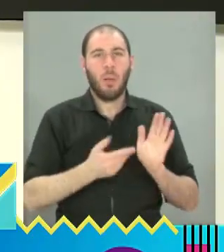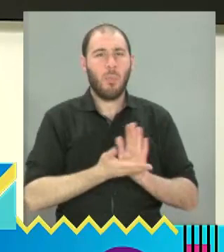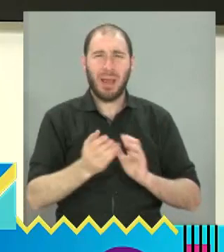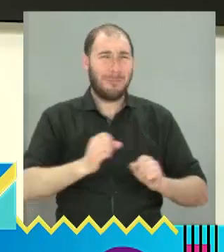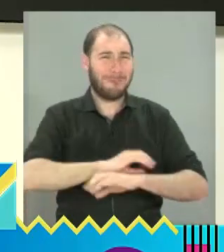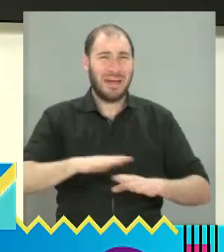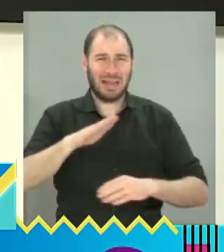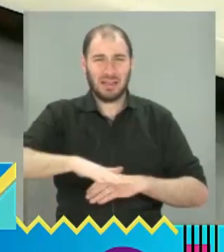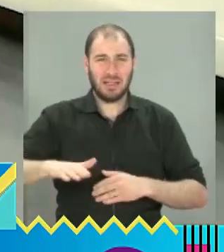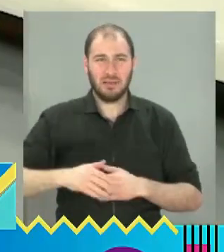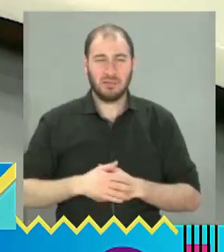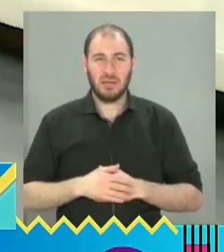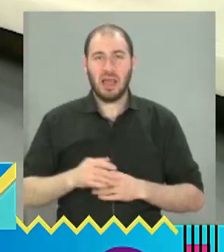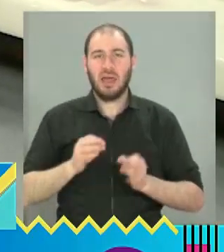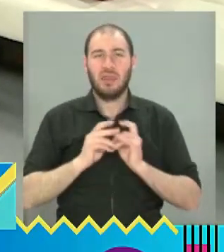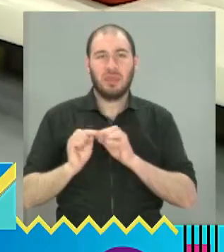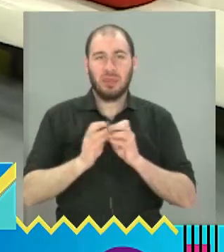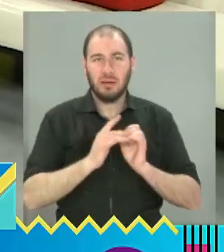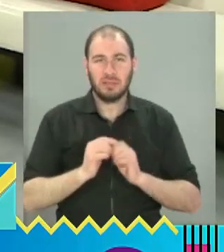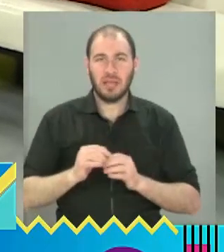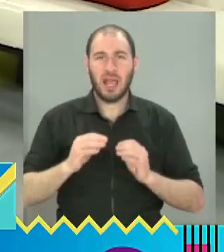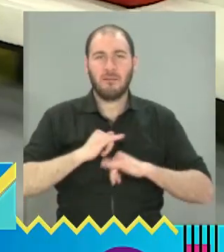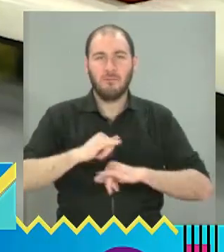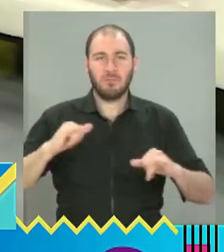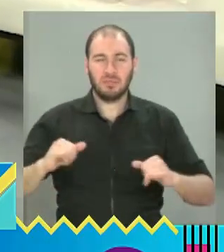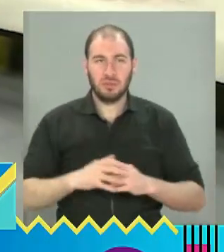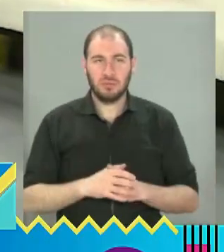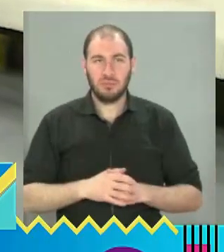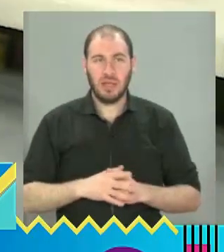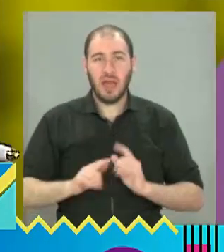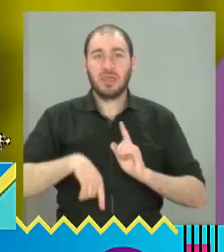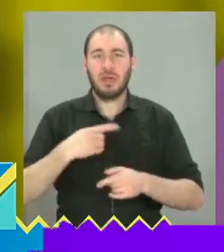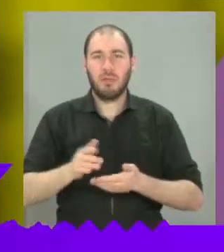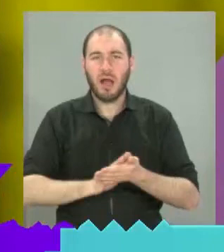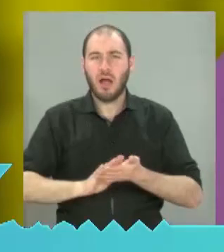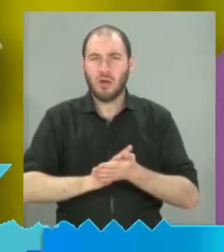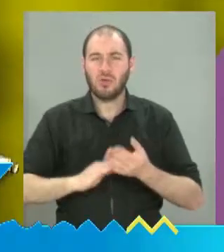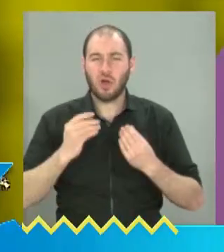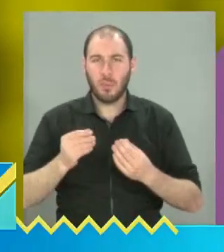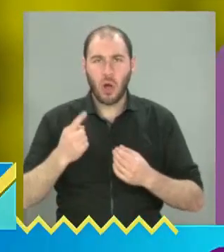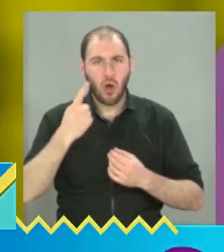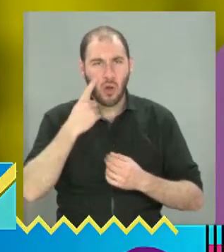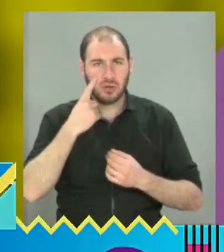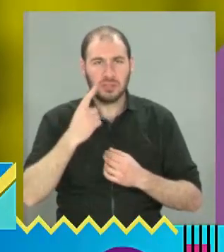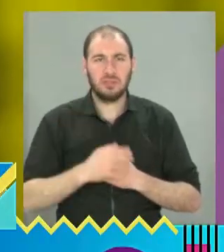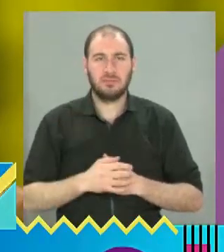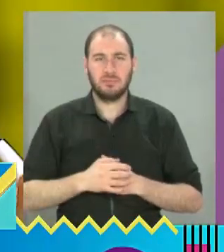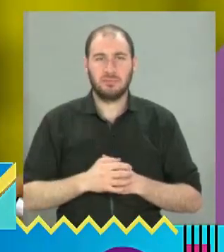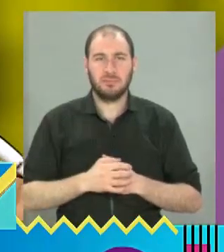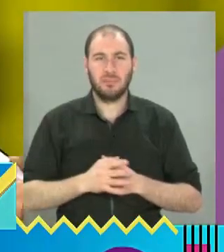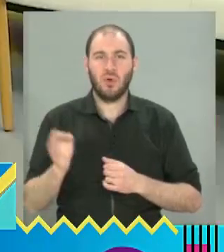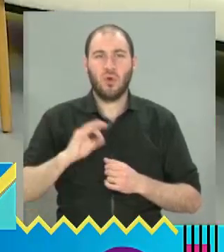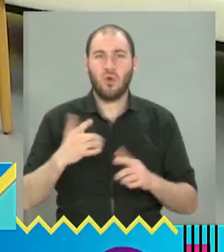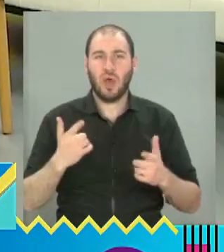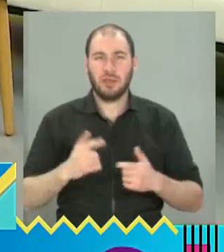brutal y terrible para los chicos. Y el tratamiento que se hace de la información, digo, después el abordaje, ¿se hace con un conocimiento o